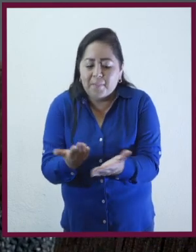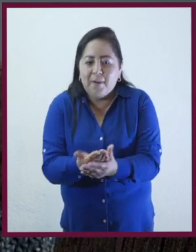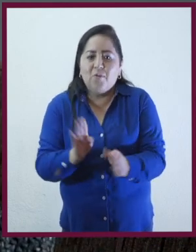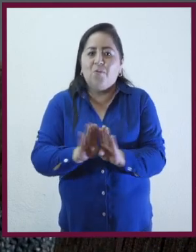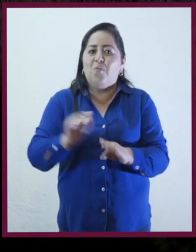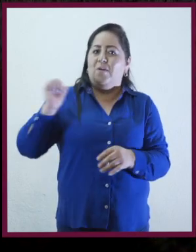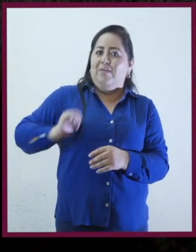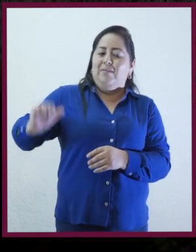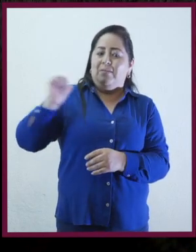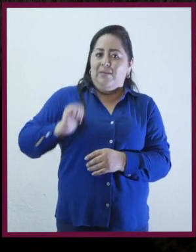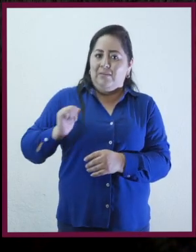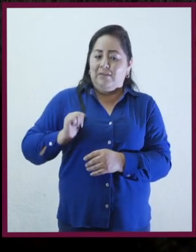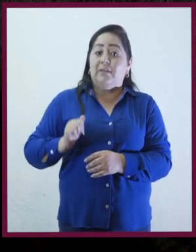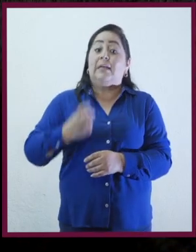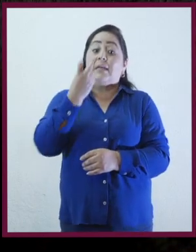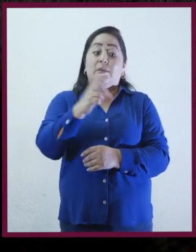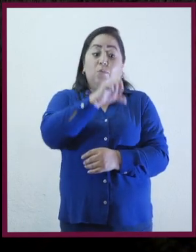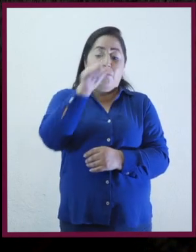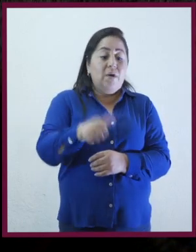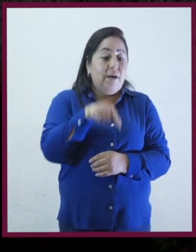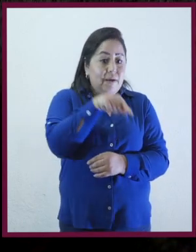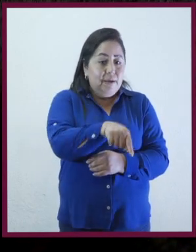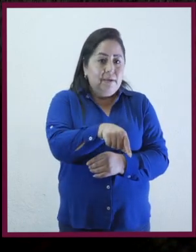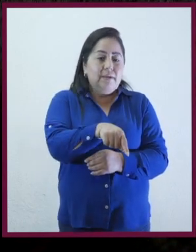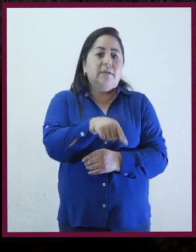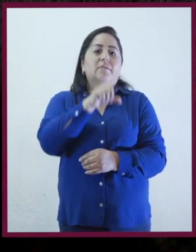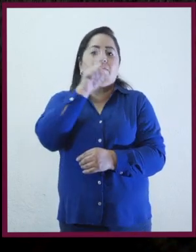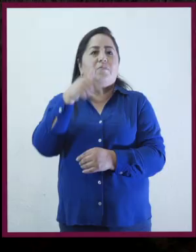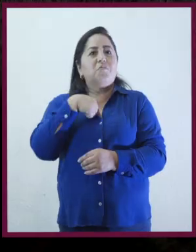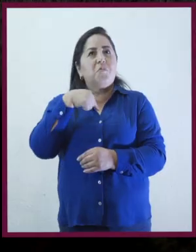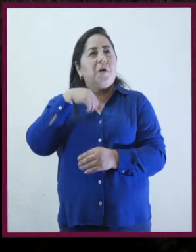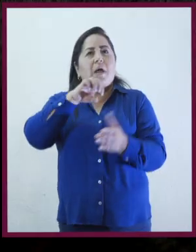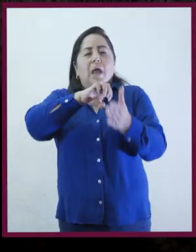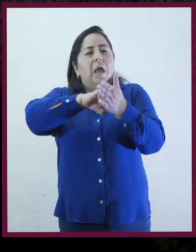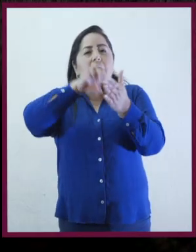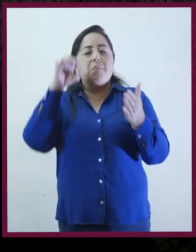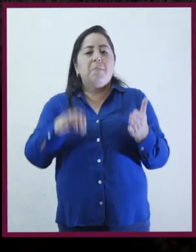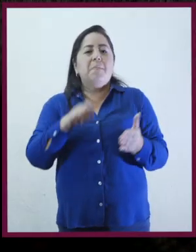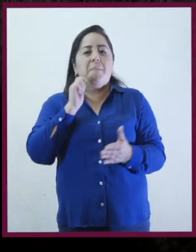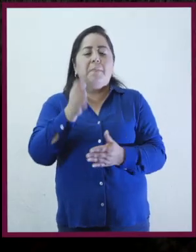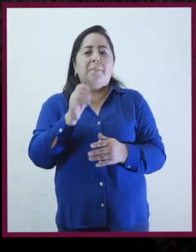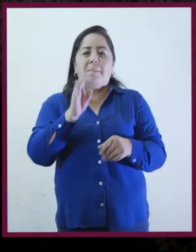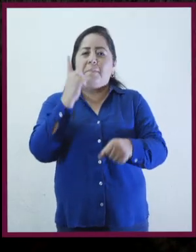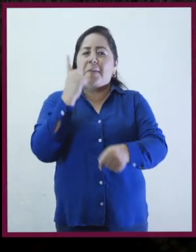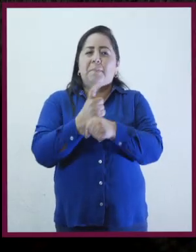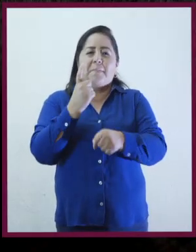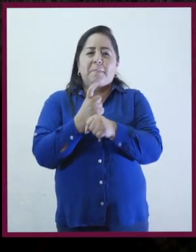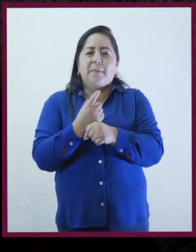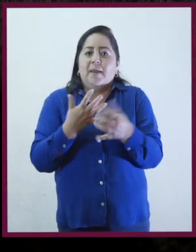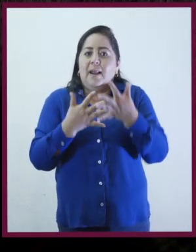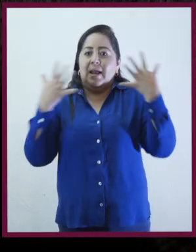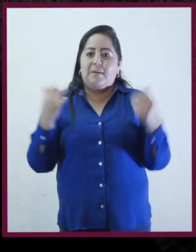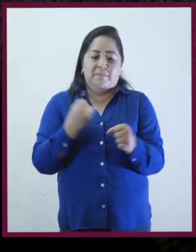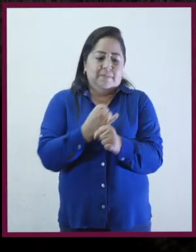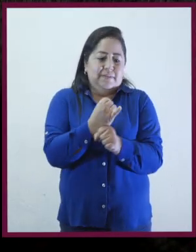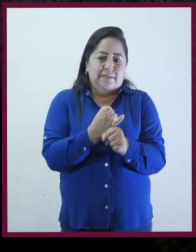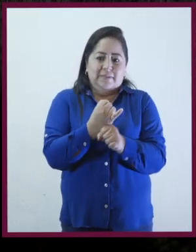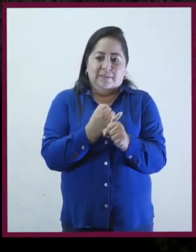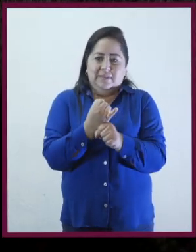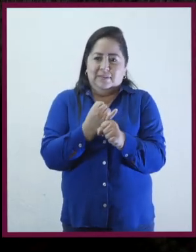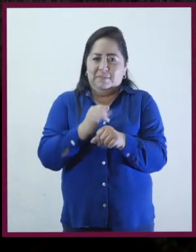de la época. Y ahí yo iría al ejemplo de lo que fue mi primera gran investigación, ¿no?